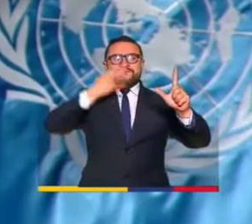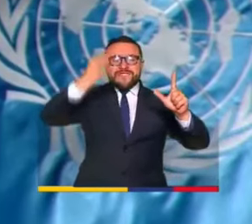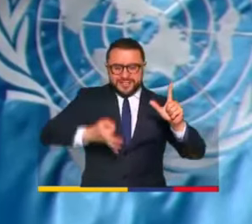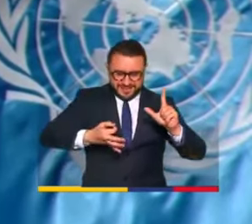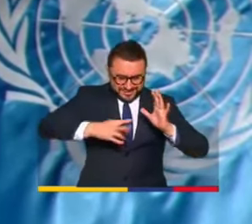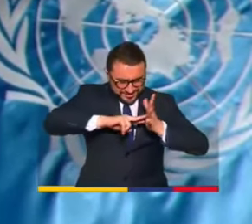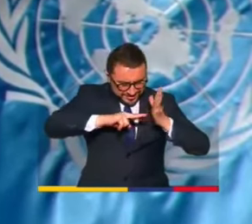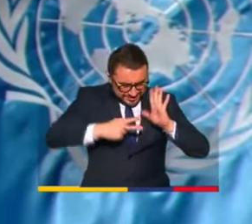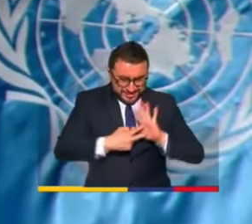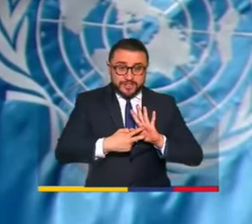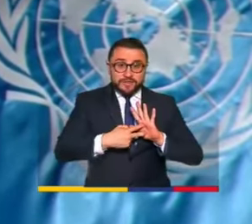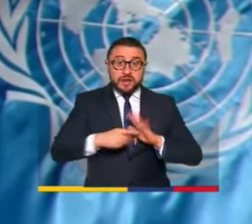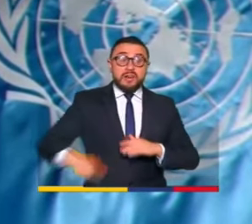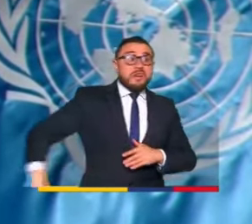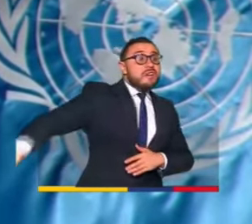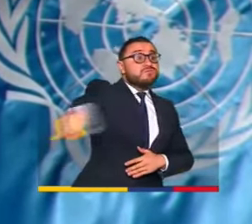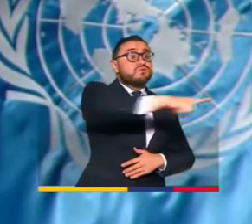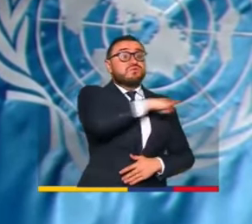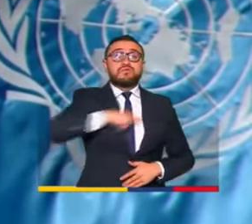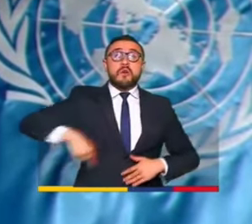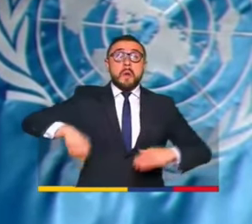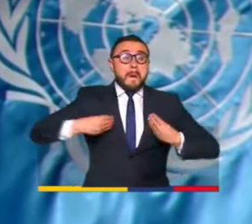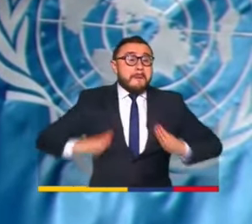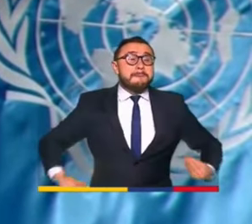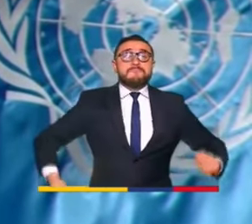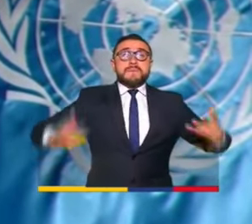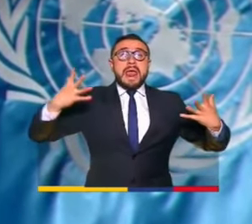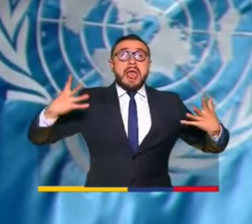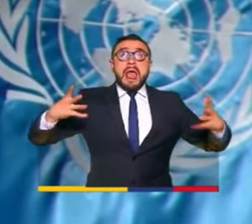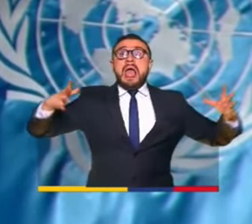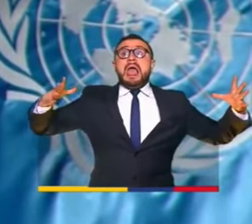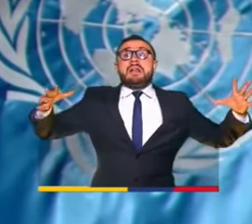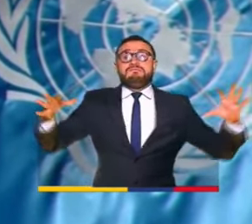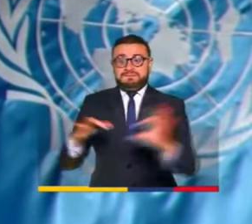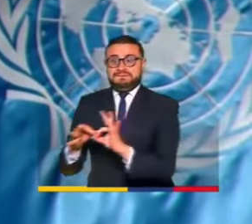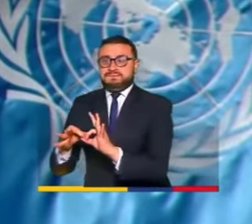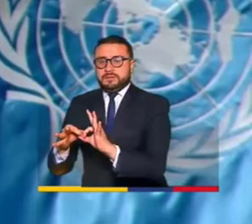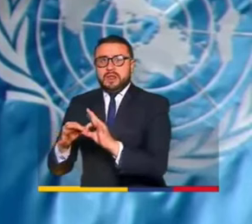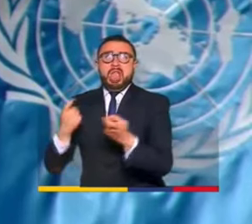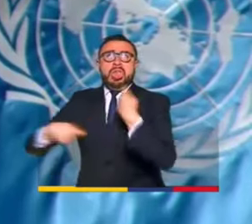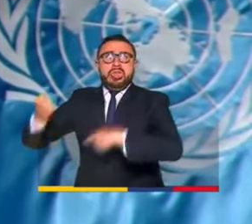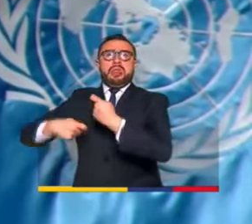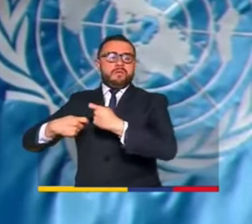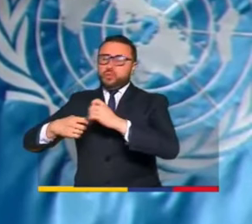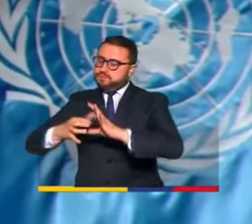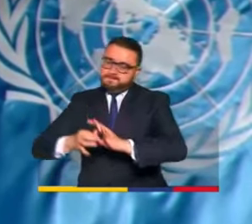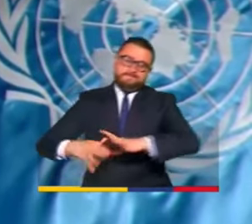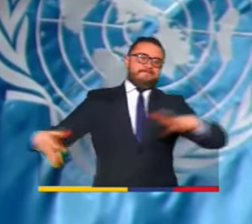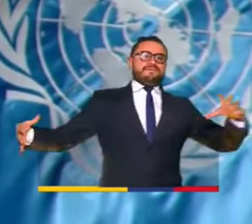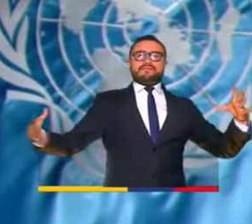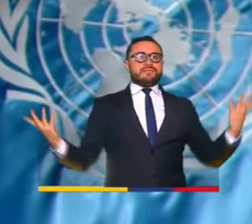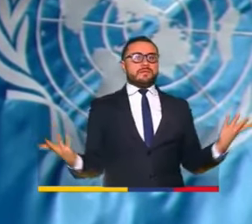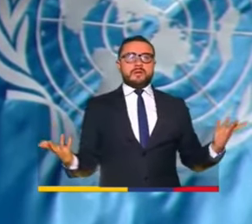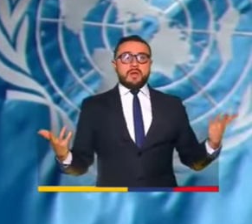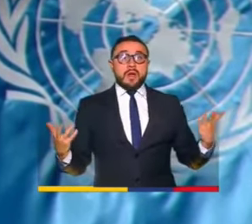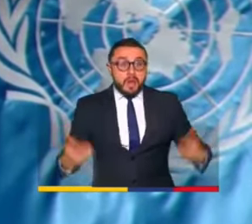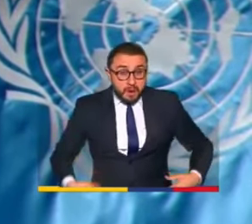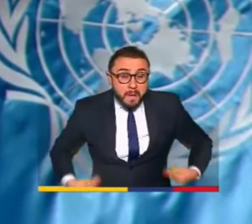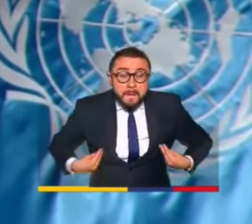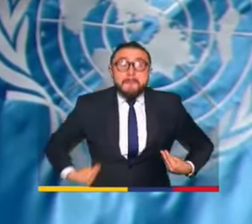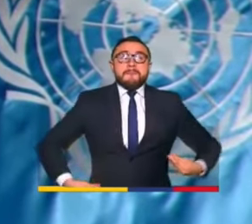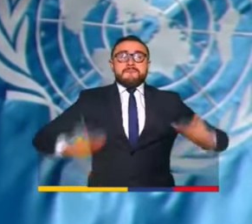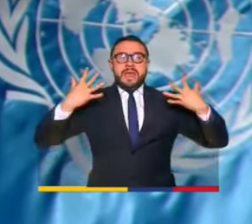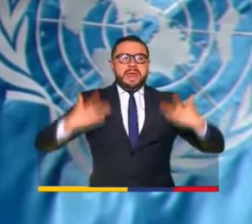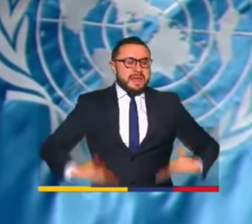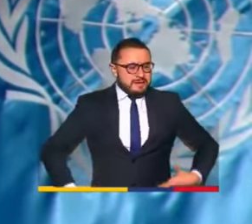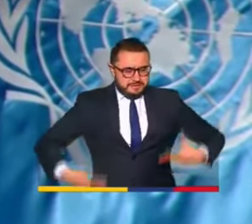liberar la vida de sus espectros. Una vida que no se encadena, que no se arrodilla,